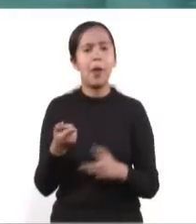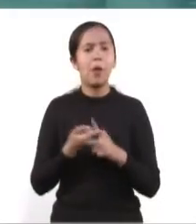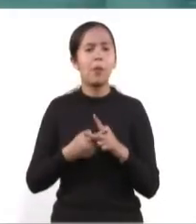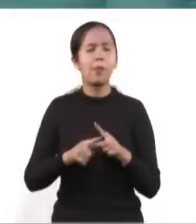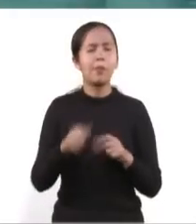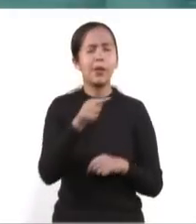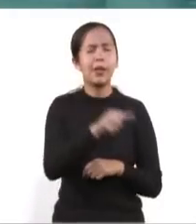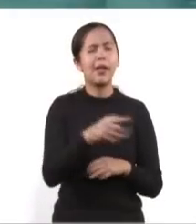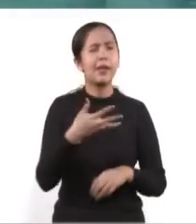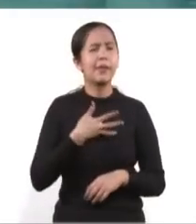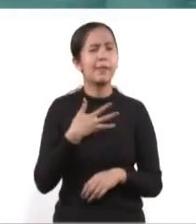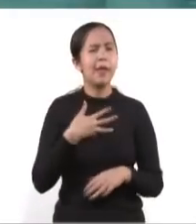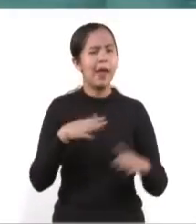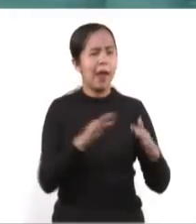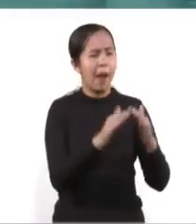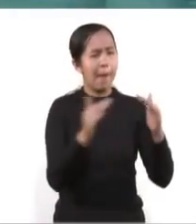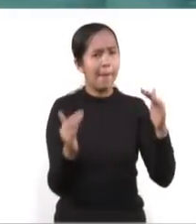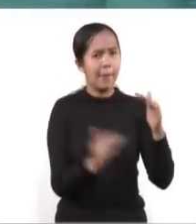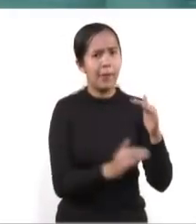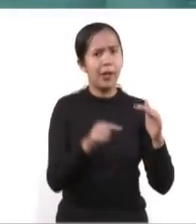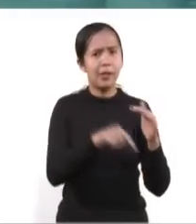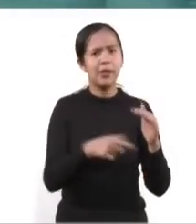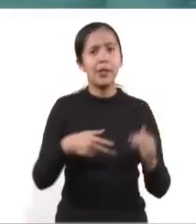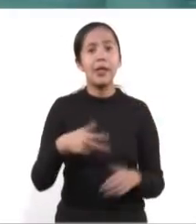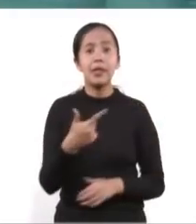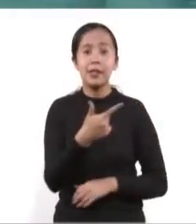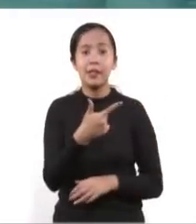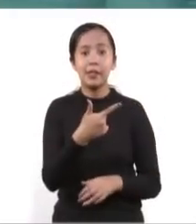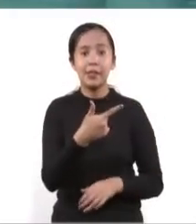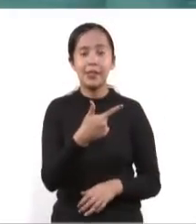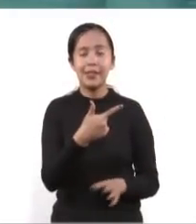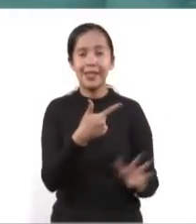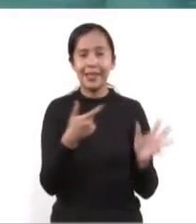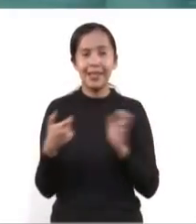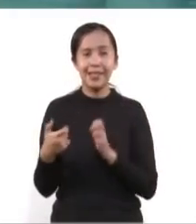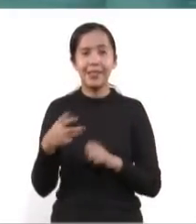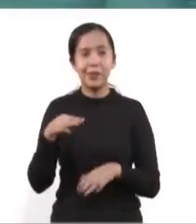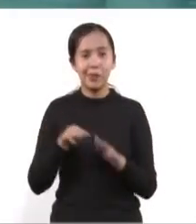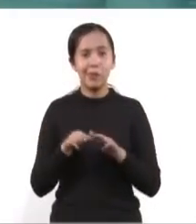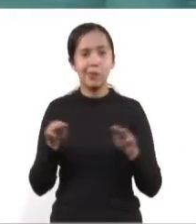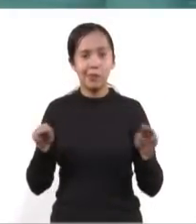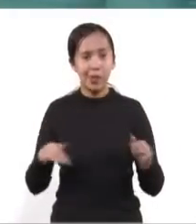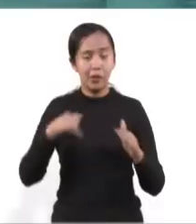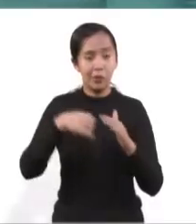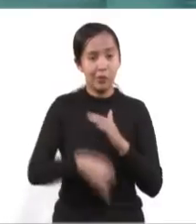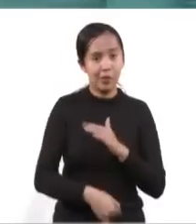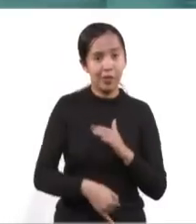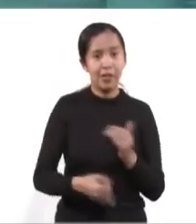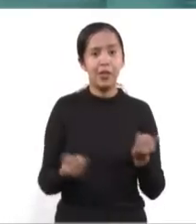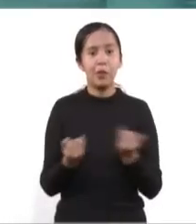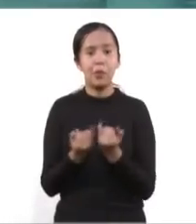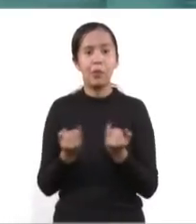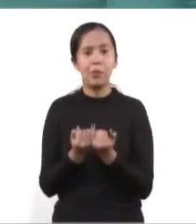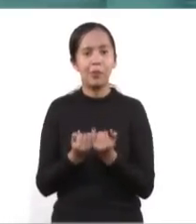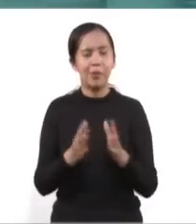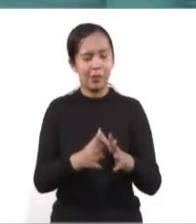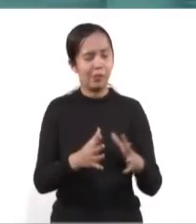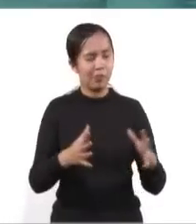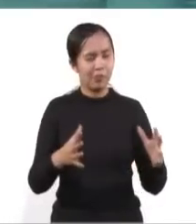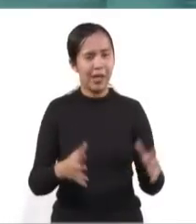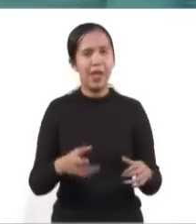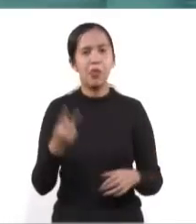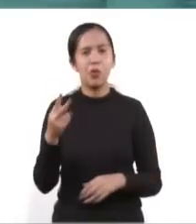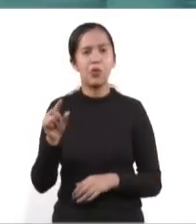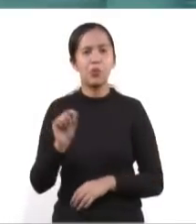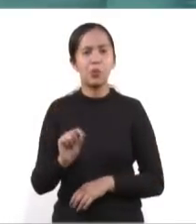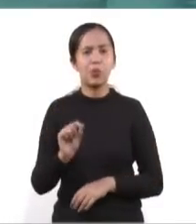galería subterránea de 700 metros de longitud a una profundidad de 9 metros y con un diámetro de 2.5